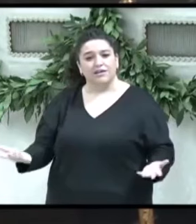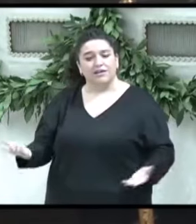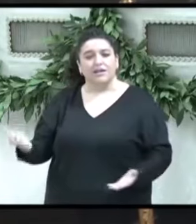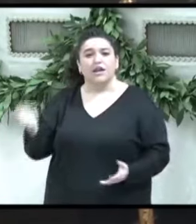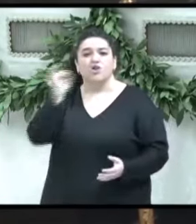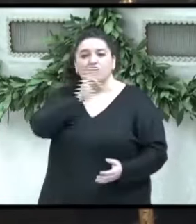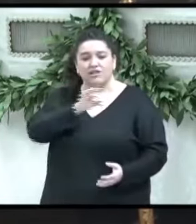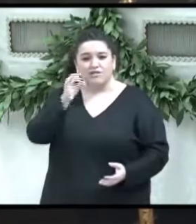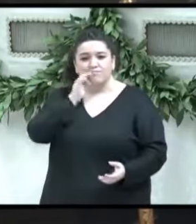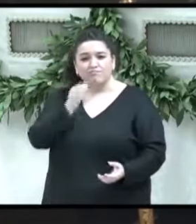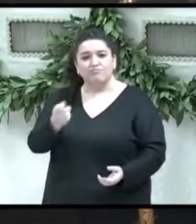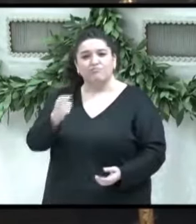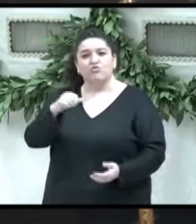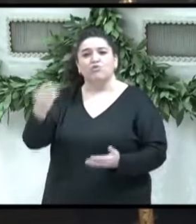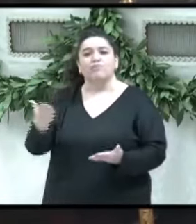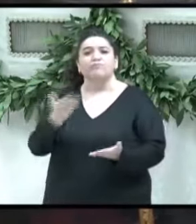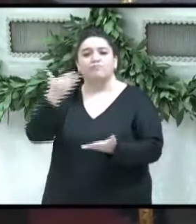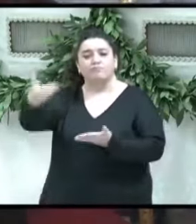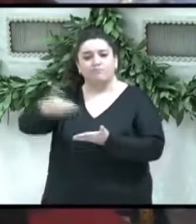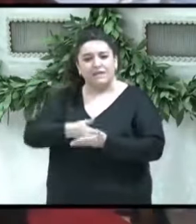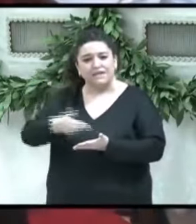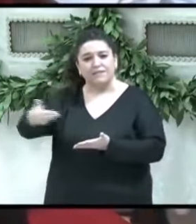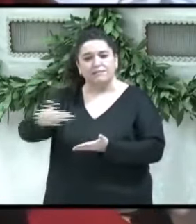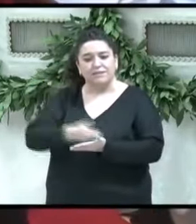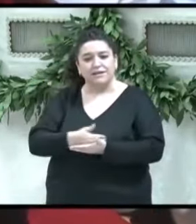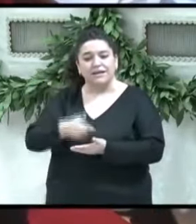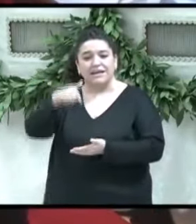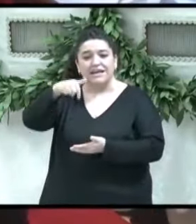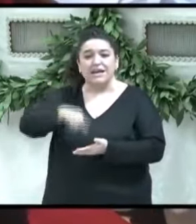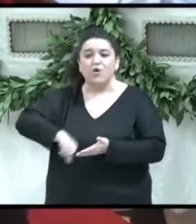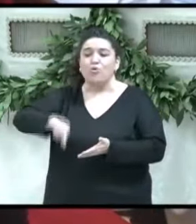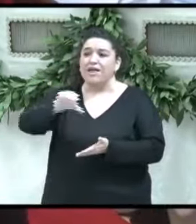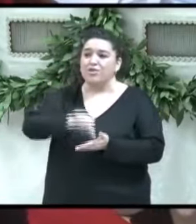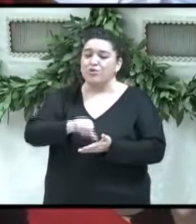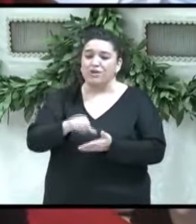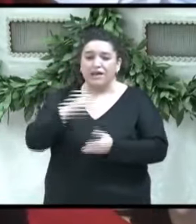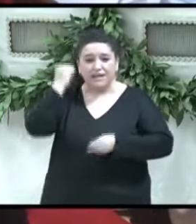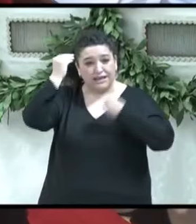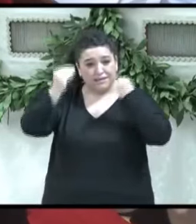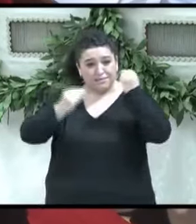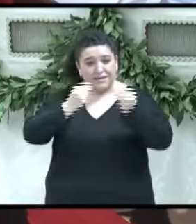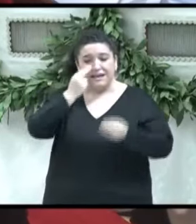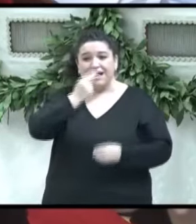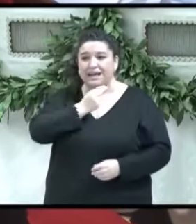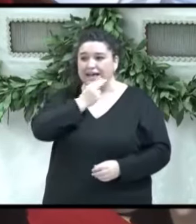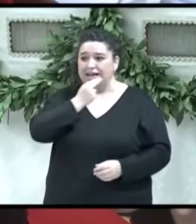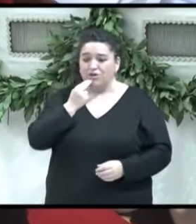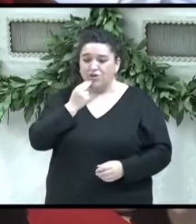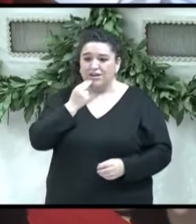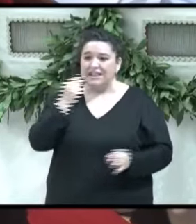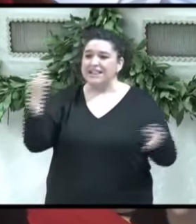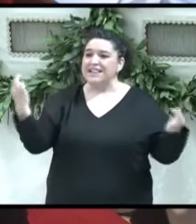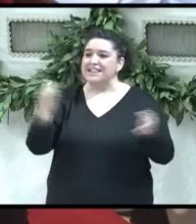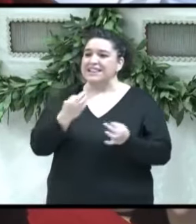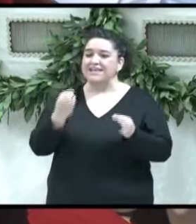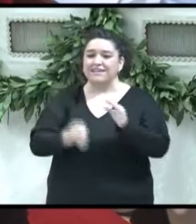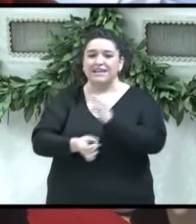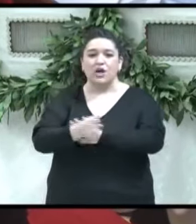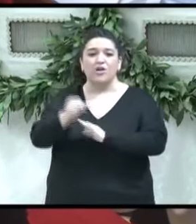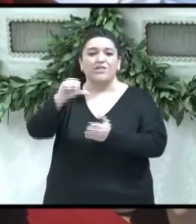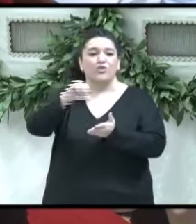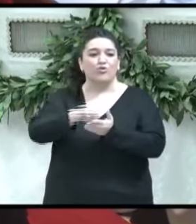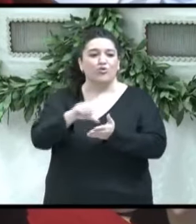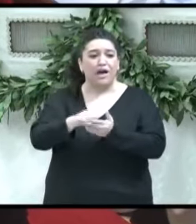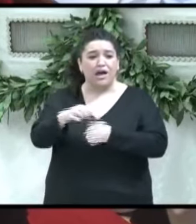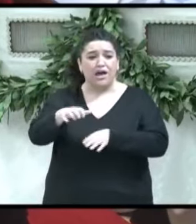nos reclaman una ciudad que se considera católica o cristiana Debería ser una ciudad en la que no hay